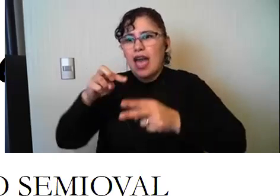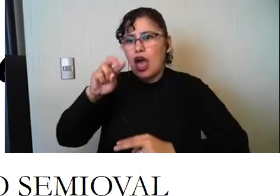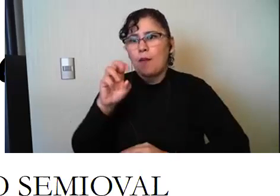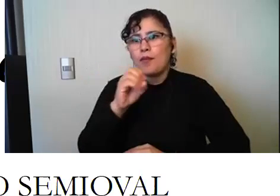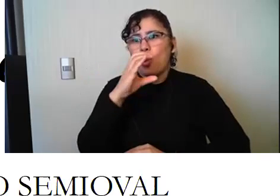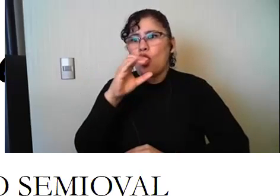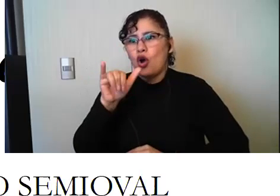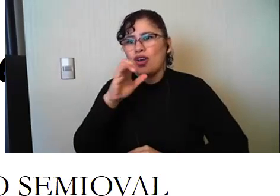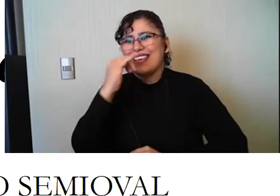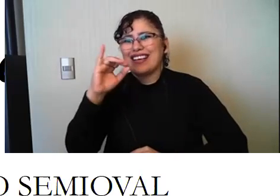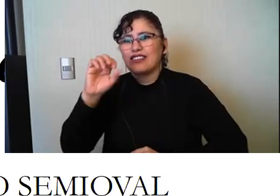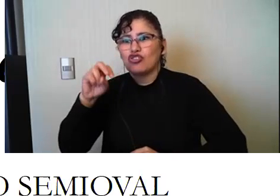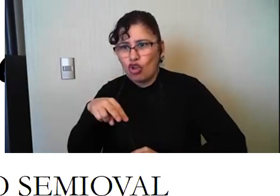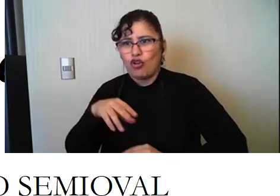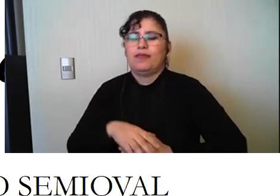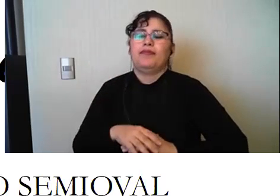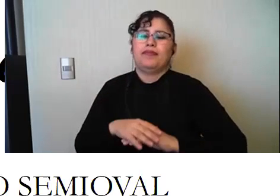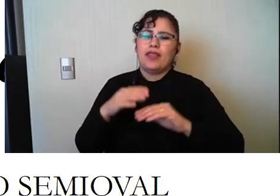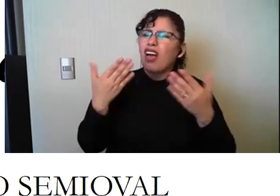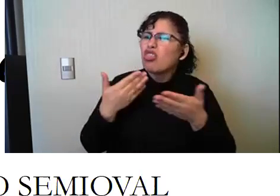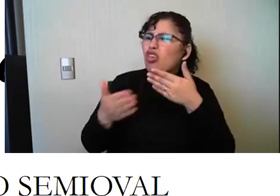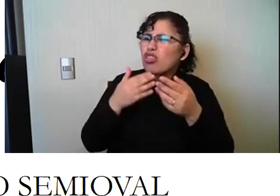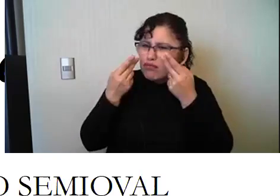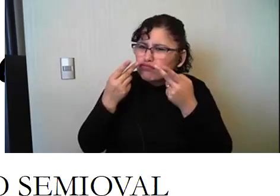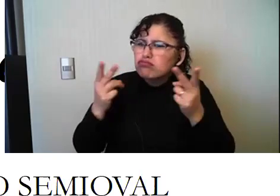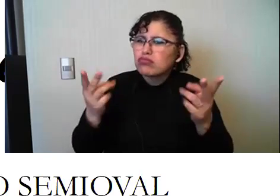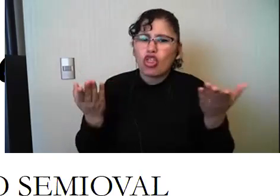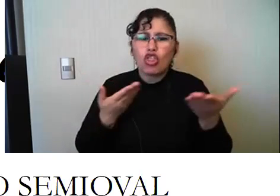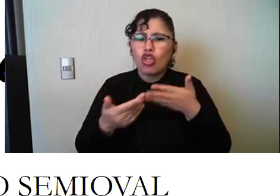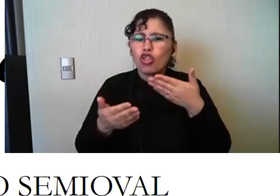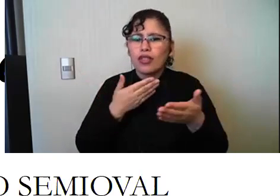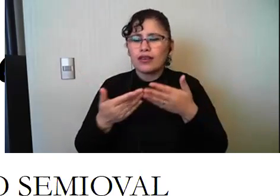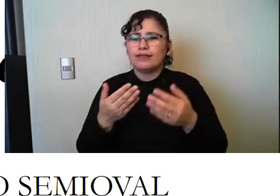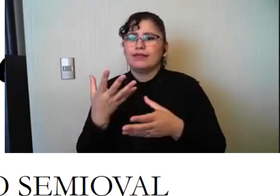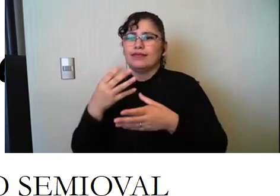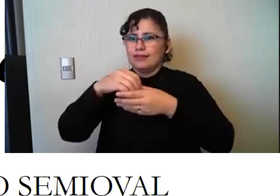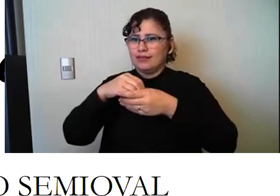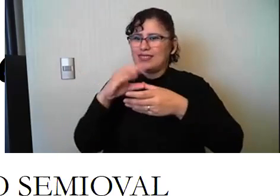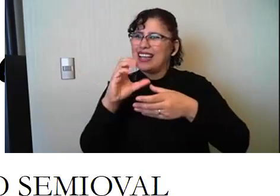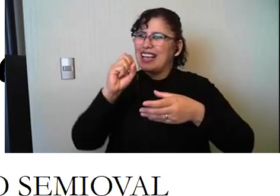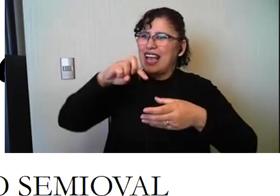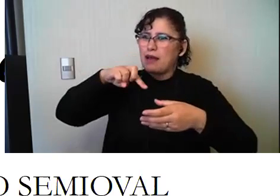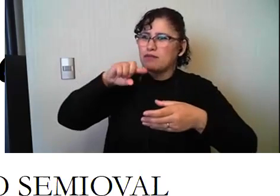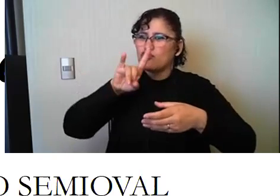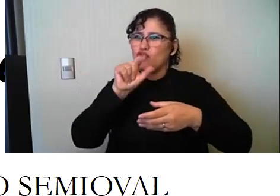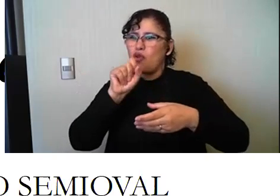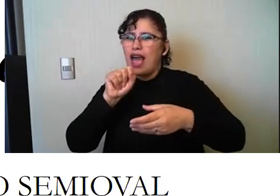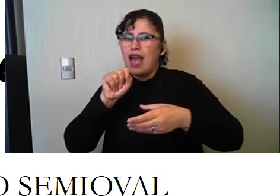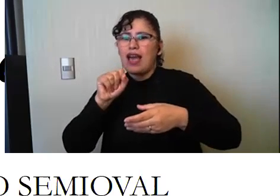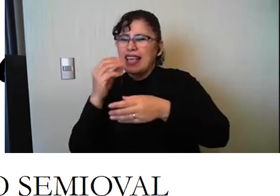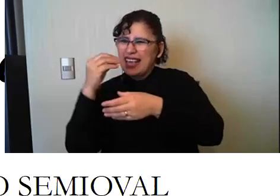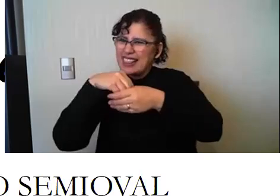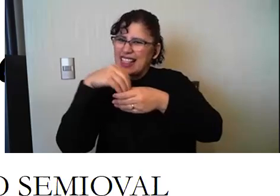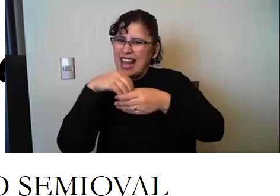¿Y por dónde viajan estas vías? Por la cápsula interna, que ya conocimos, y por otro elemento que vamos a conocer ahora que se